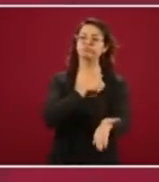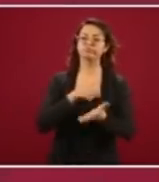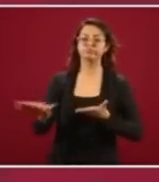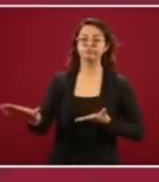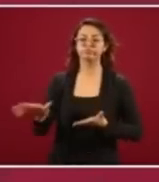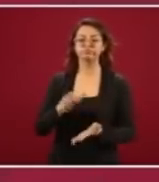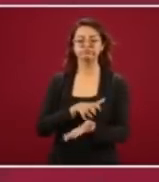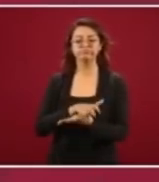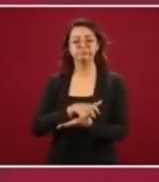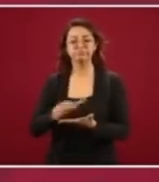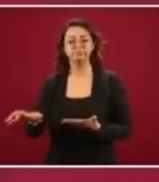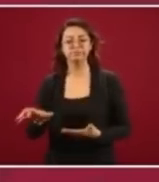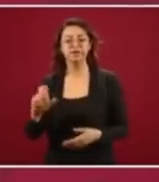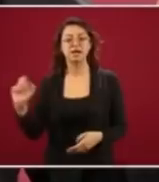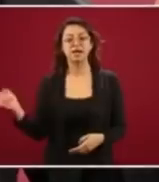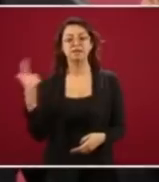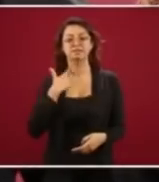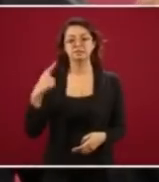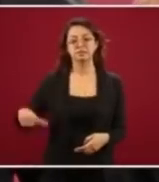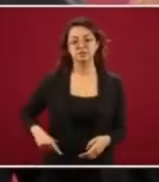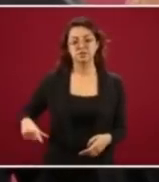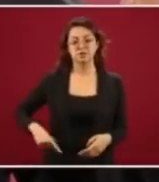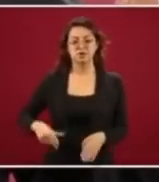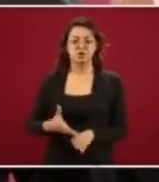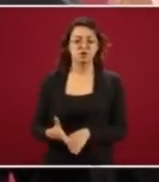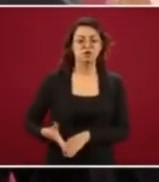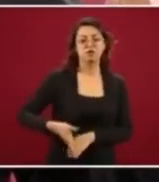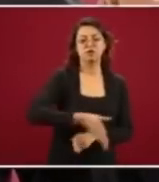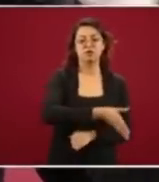en el gobierno anterior,